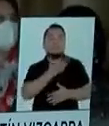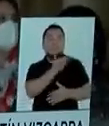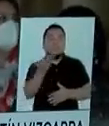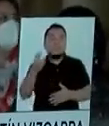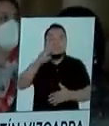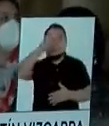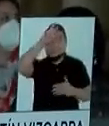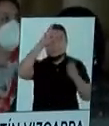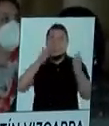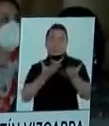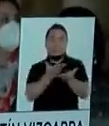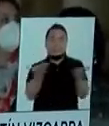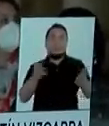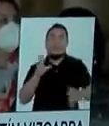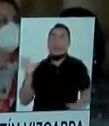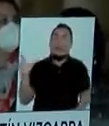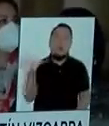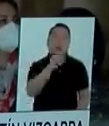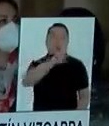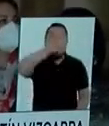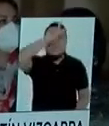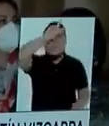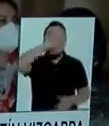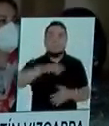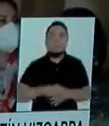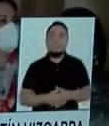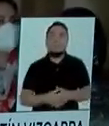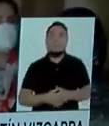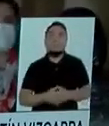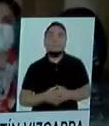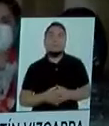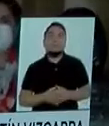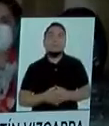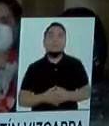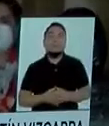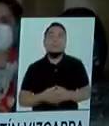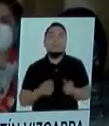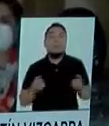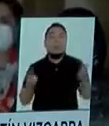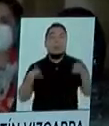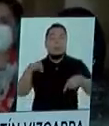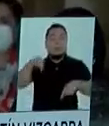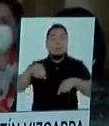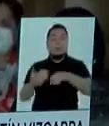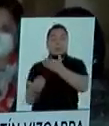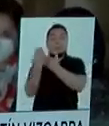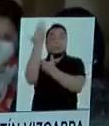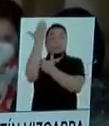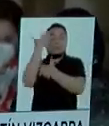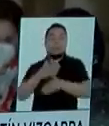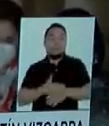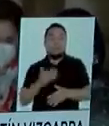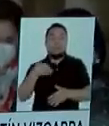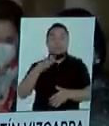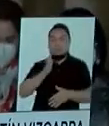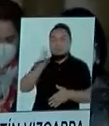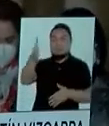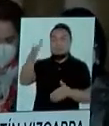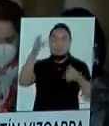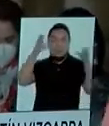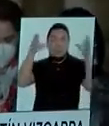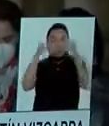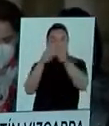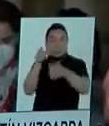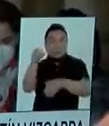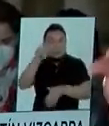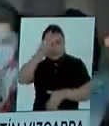amenaza de la fiscalía, calladito, él se ha prestado al acuerdo de colaboración eficaz, que acuérdense, esa